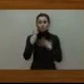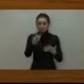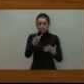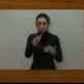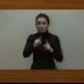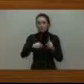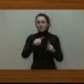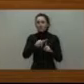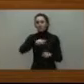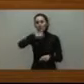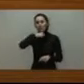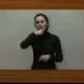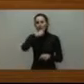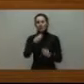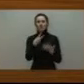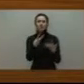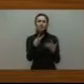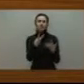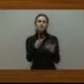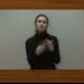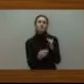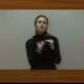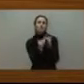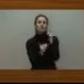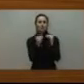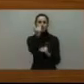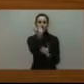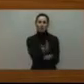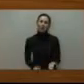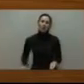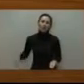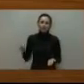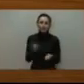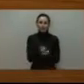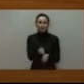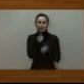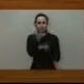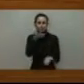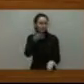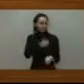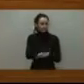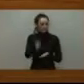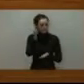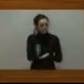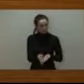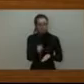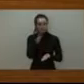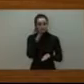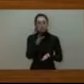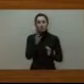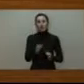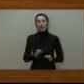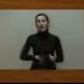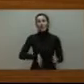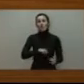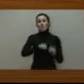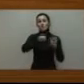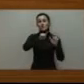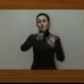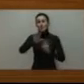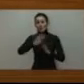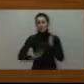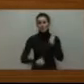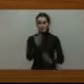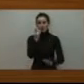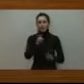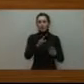negativo otra vez. Un dato que quizás pueda parecer demoledor, y es que la población asturiana mayor de 65 años es más